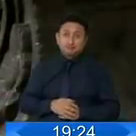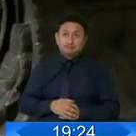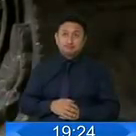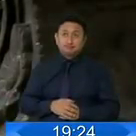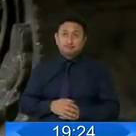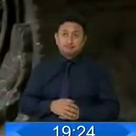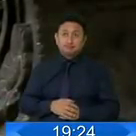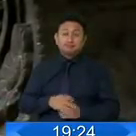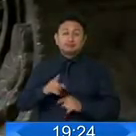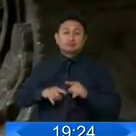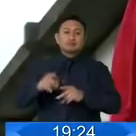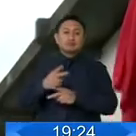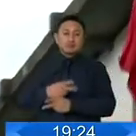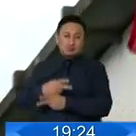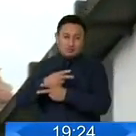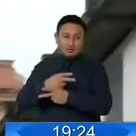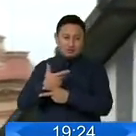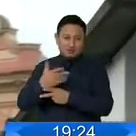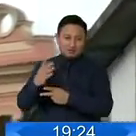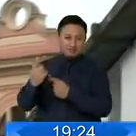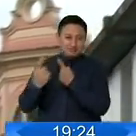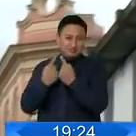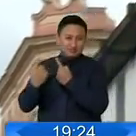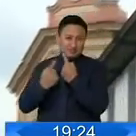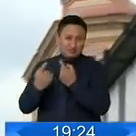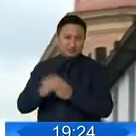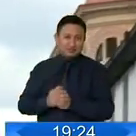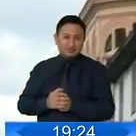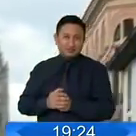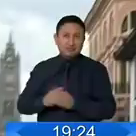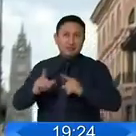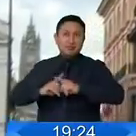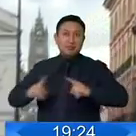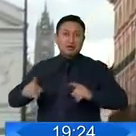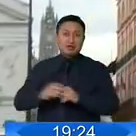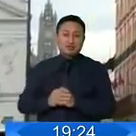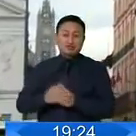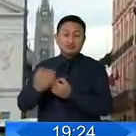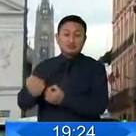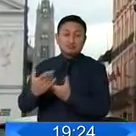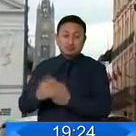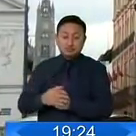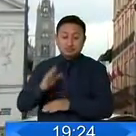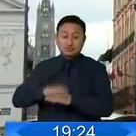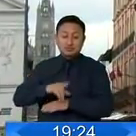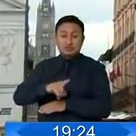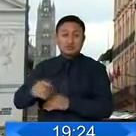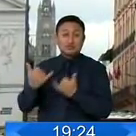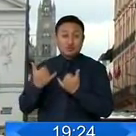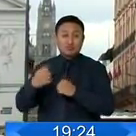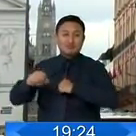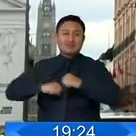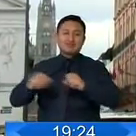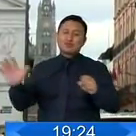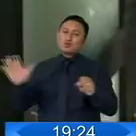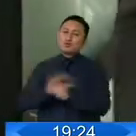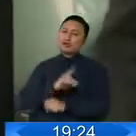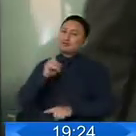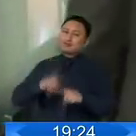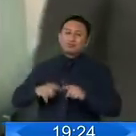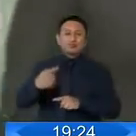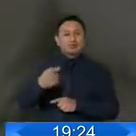el tema con algunos concejales miembros de la Comisión de Movilidad, pero se nos informó que por sus múltiples actividades no era